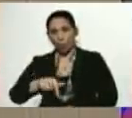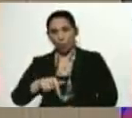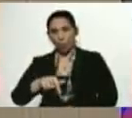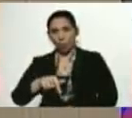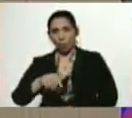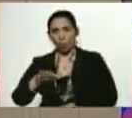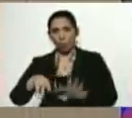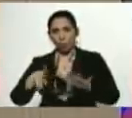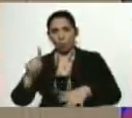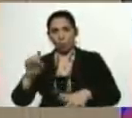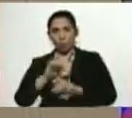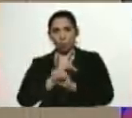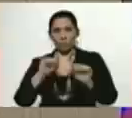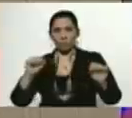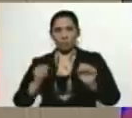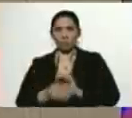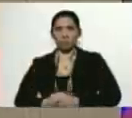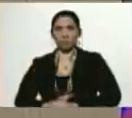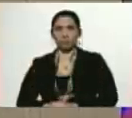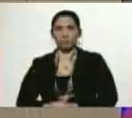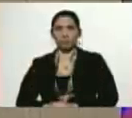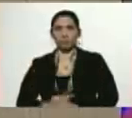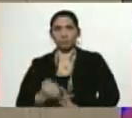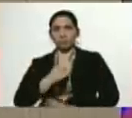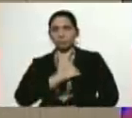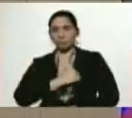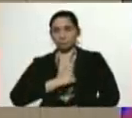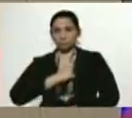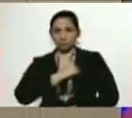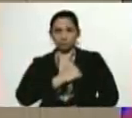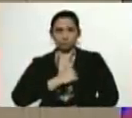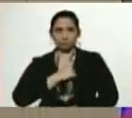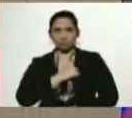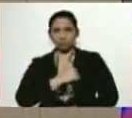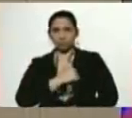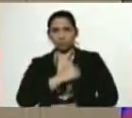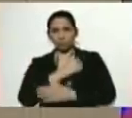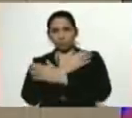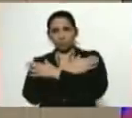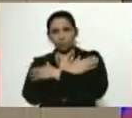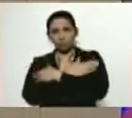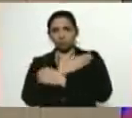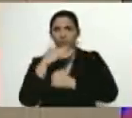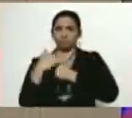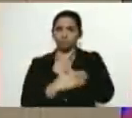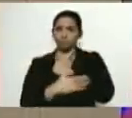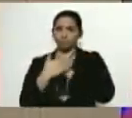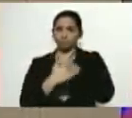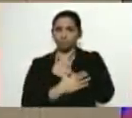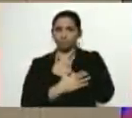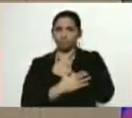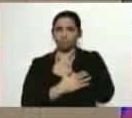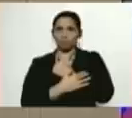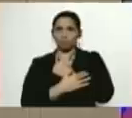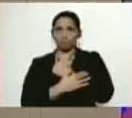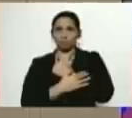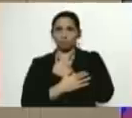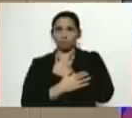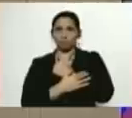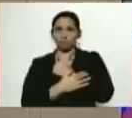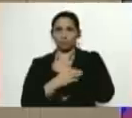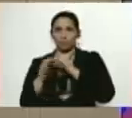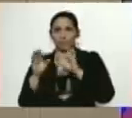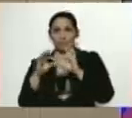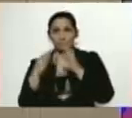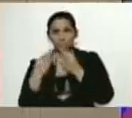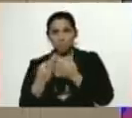11 de la mañana. Lamentamos, expresamos nuestras condolencias a los deudos de este